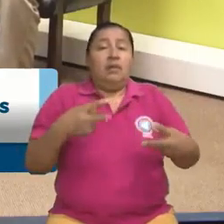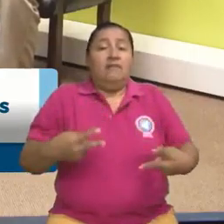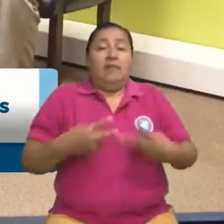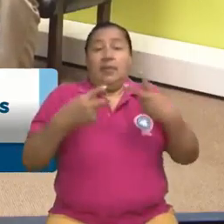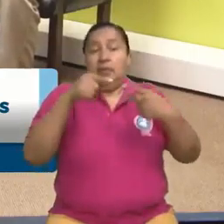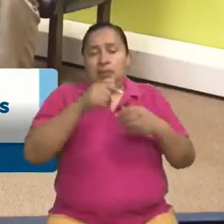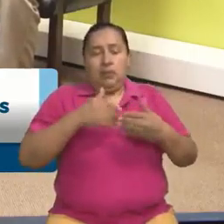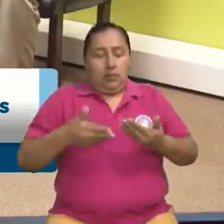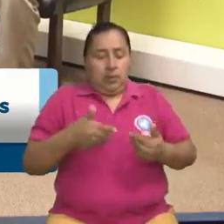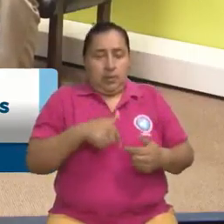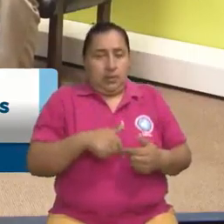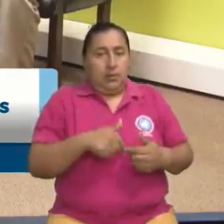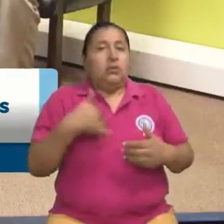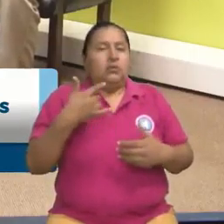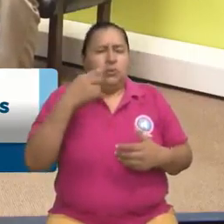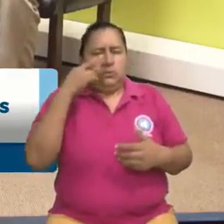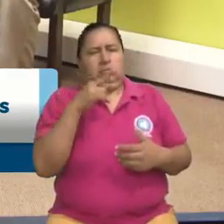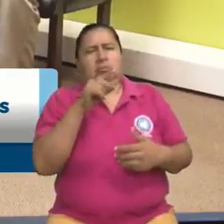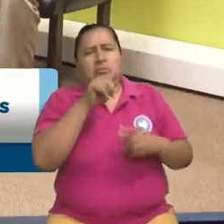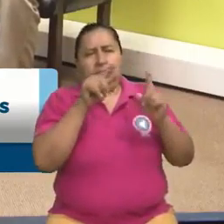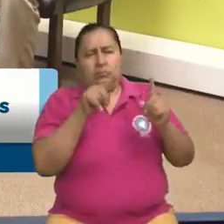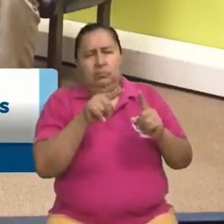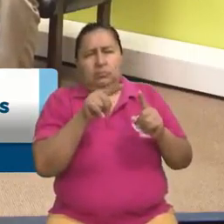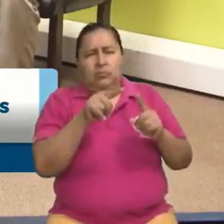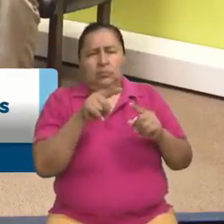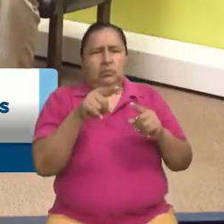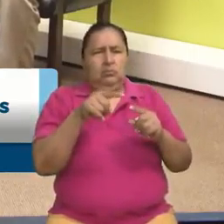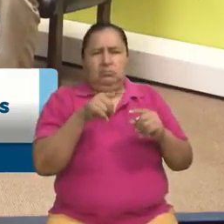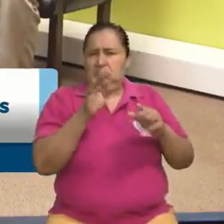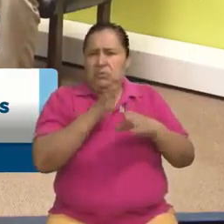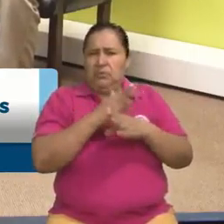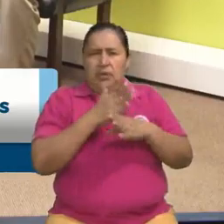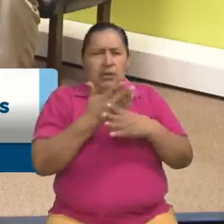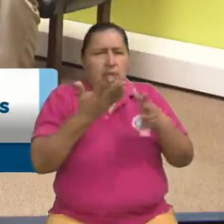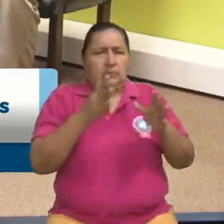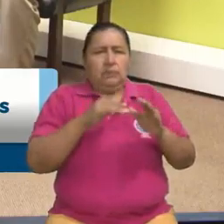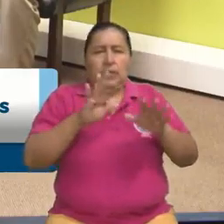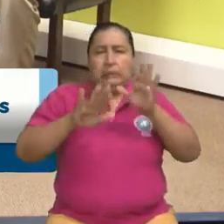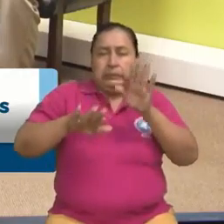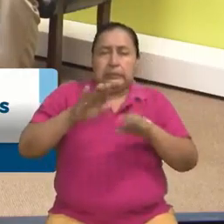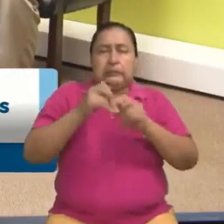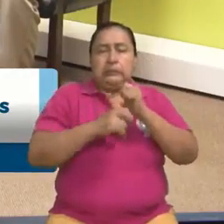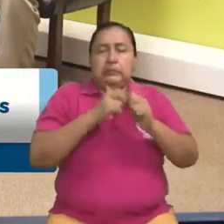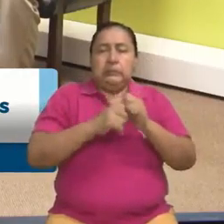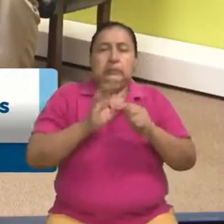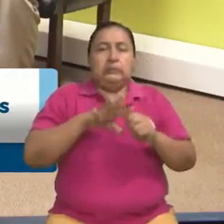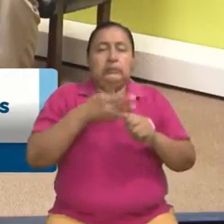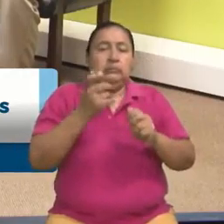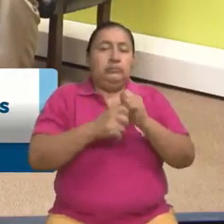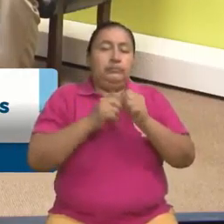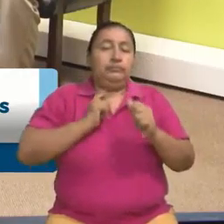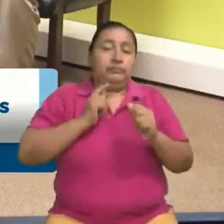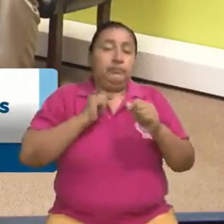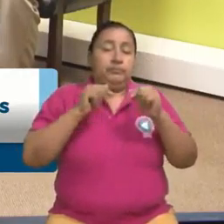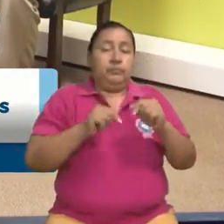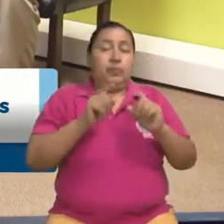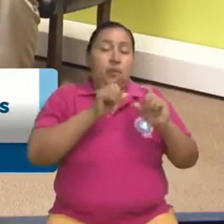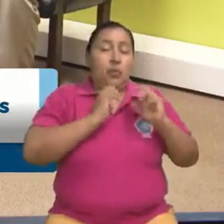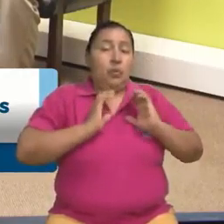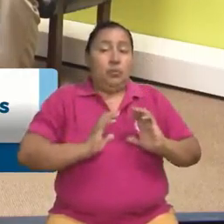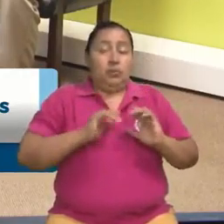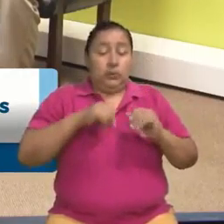bebé. Entonces, cuando hay algo que se escapa de lo normal y está asociado también a otras malformaciones que puedan encontrar el